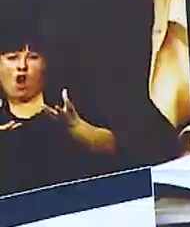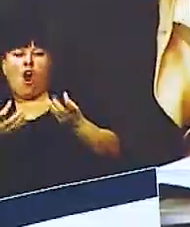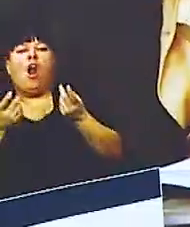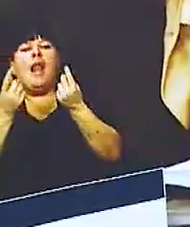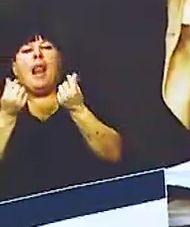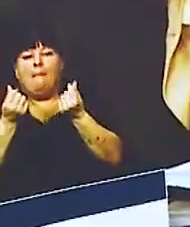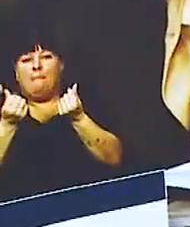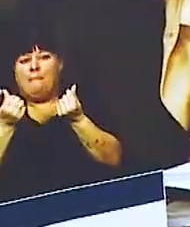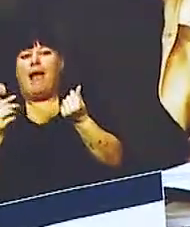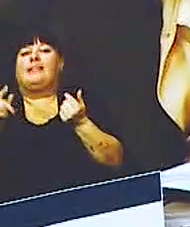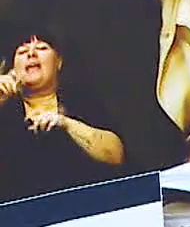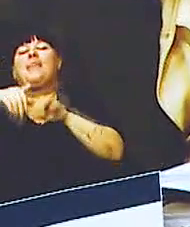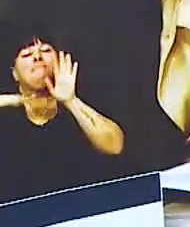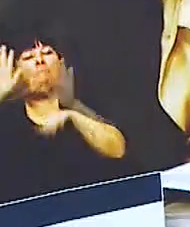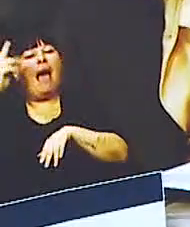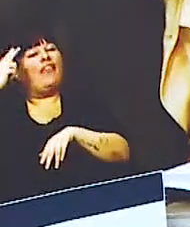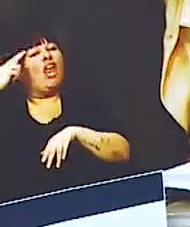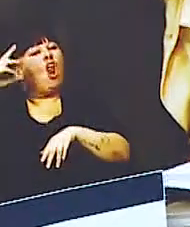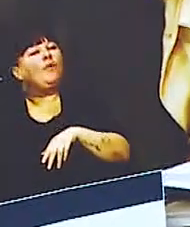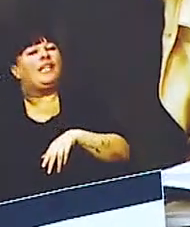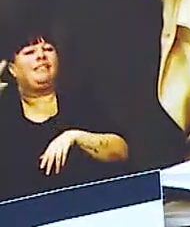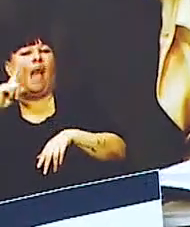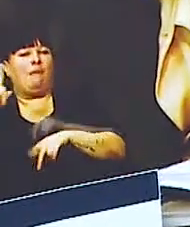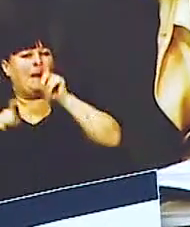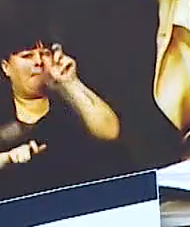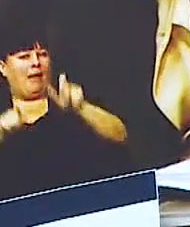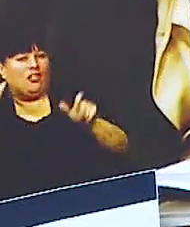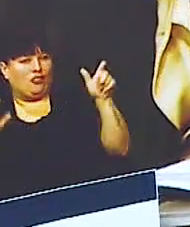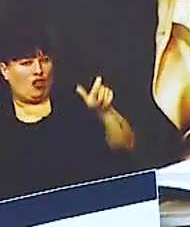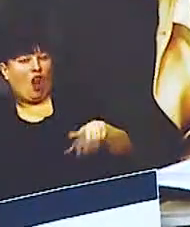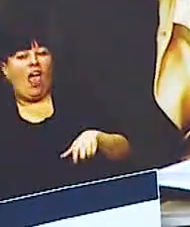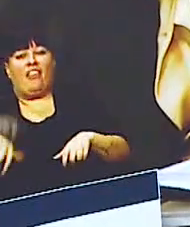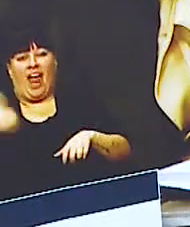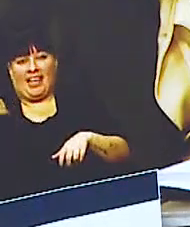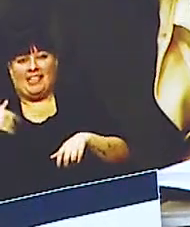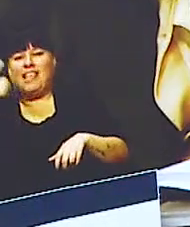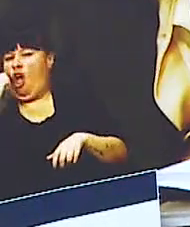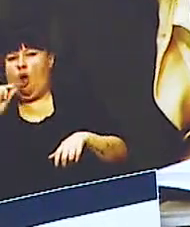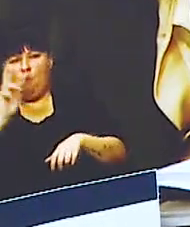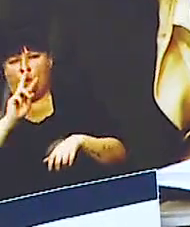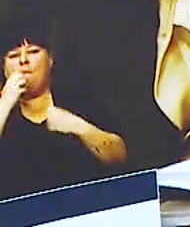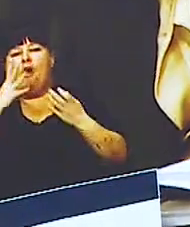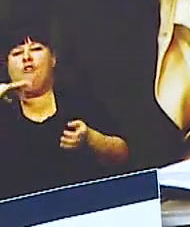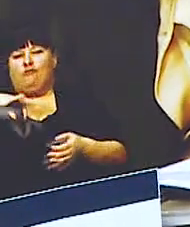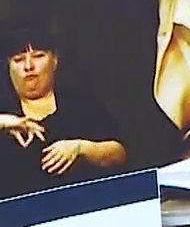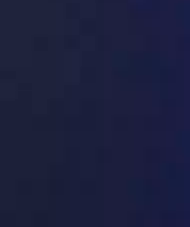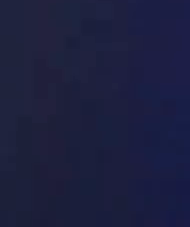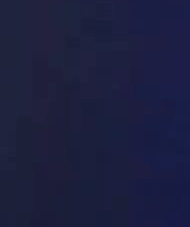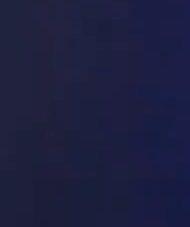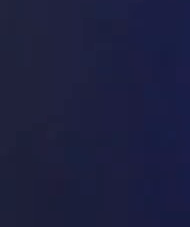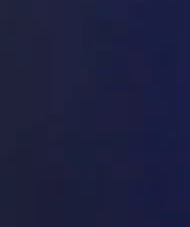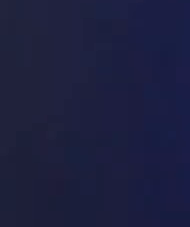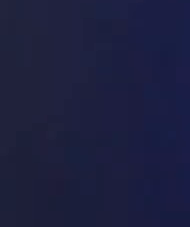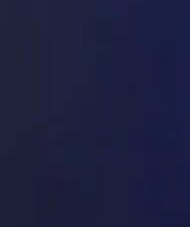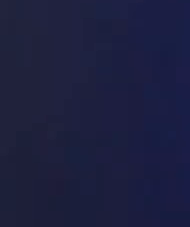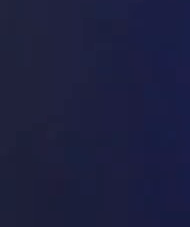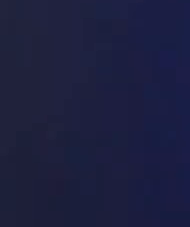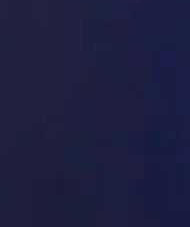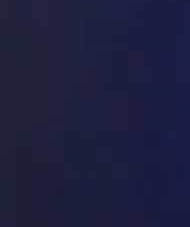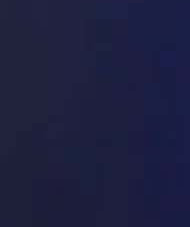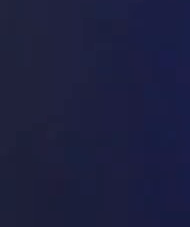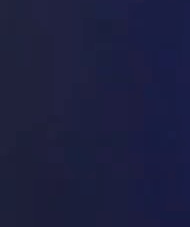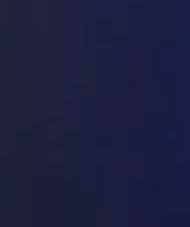15,000 le pamis Si tenés a partir de 60 años y para todos los jubilados y pensionados la devolución de los 18000 pes de